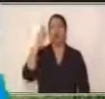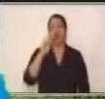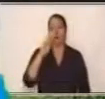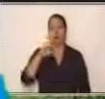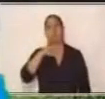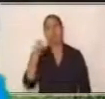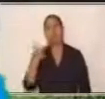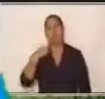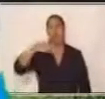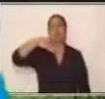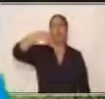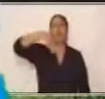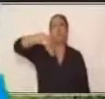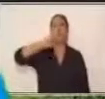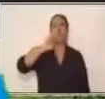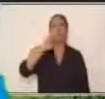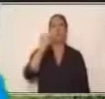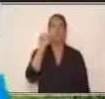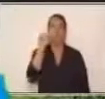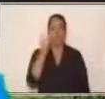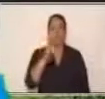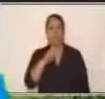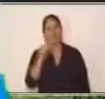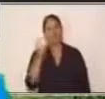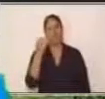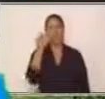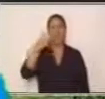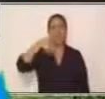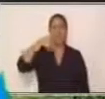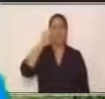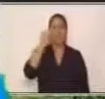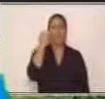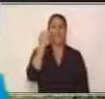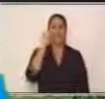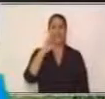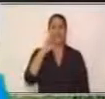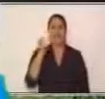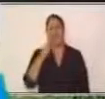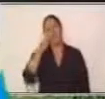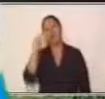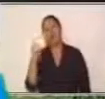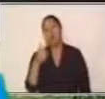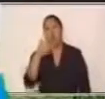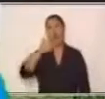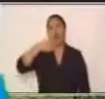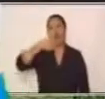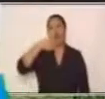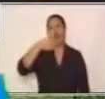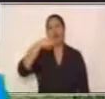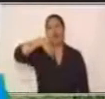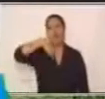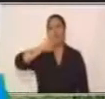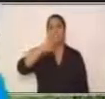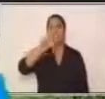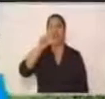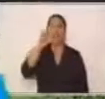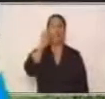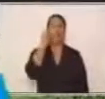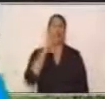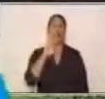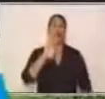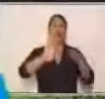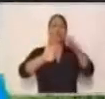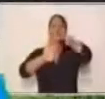pulgar. Nuevamente observemos. Entre el meñique y el anular tenemos un ángulo